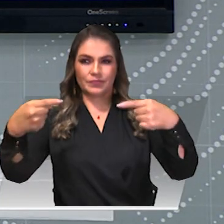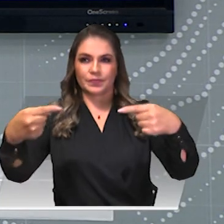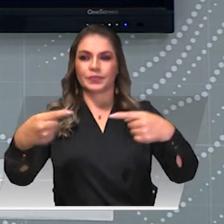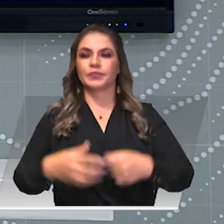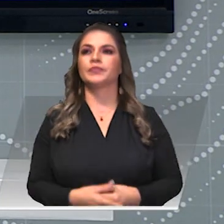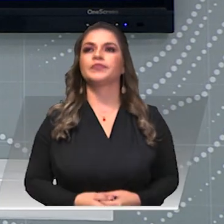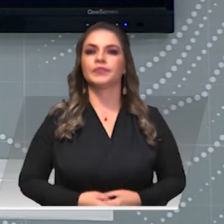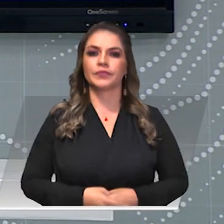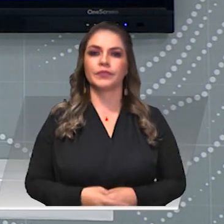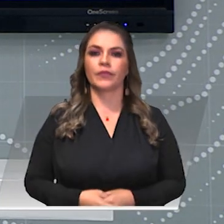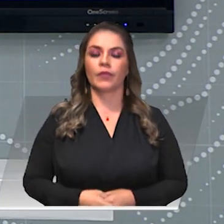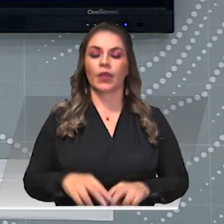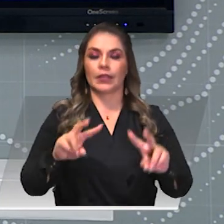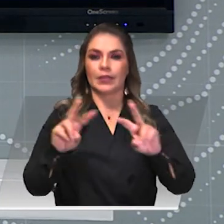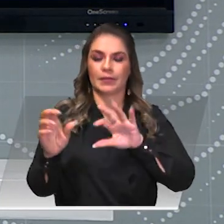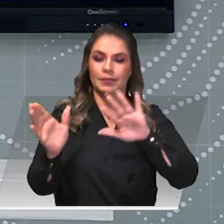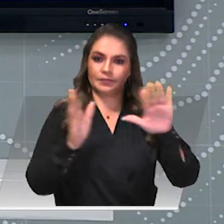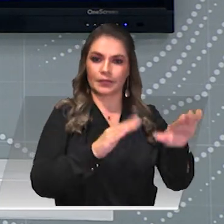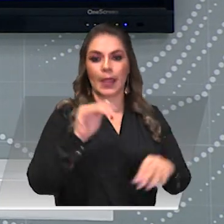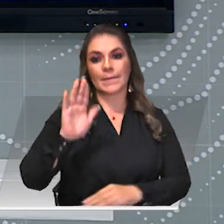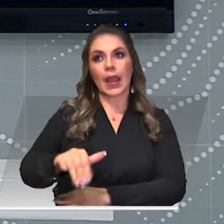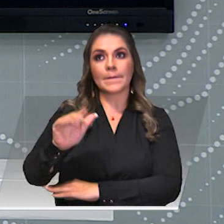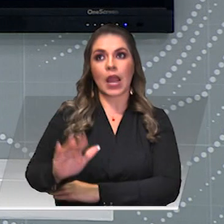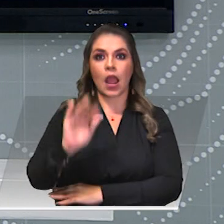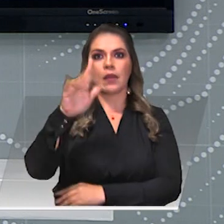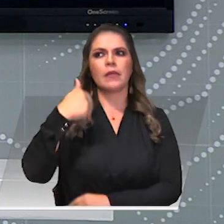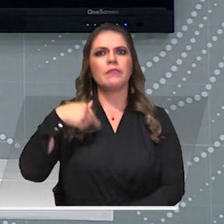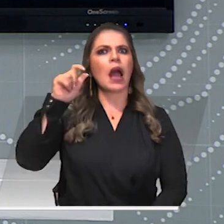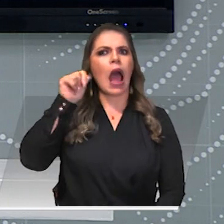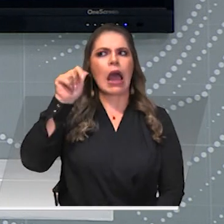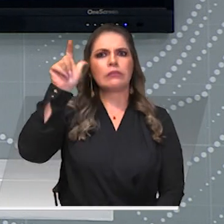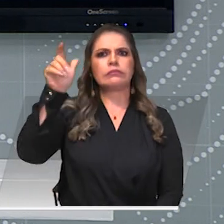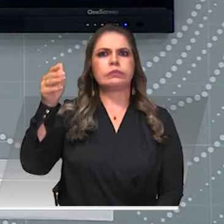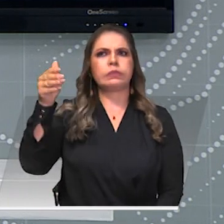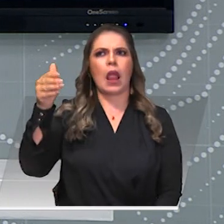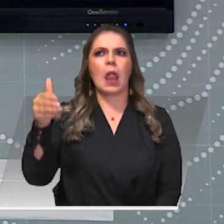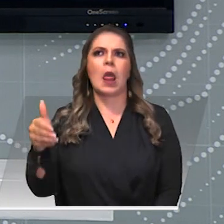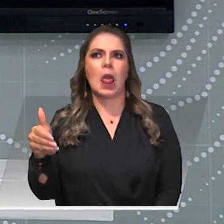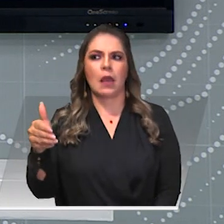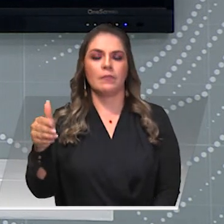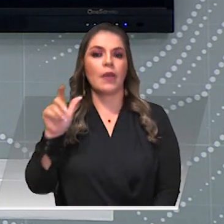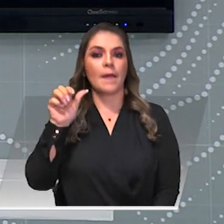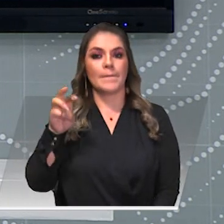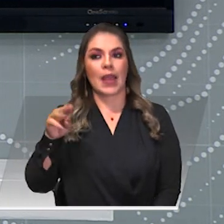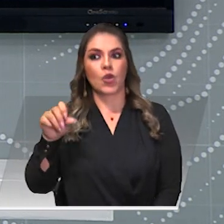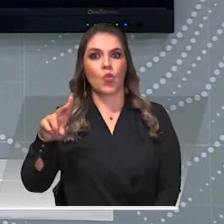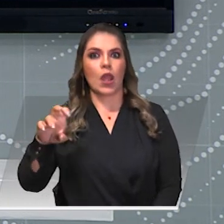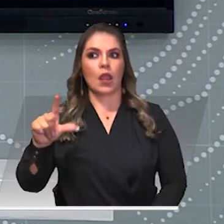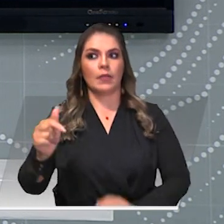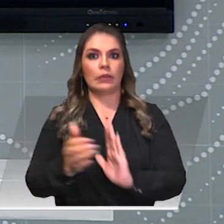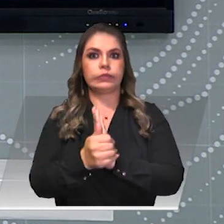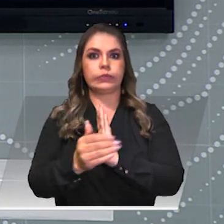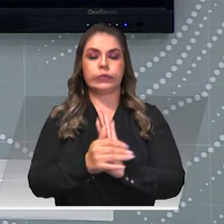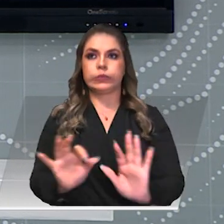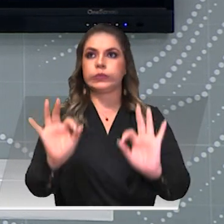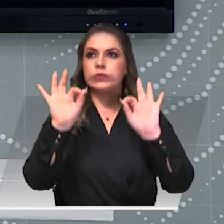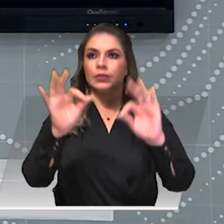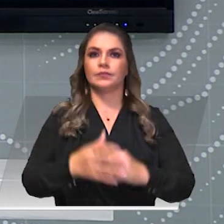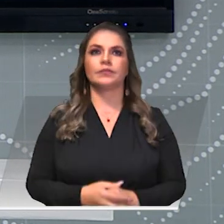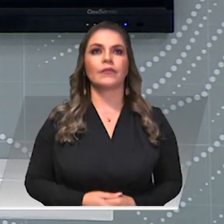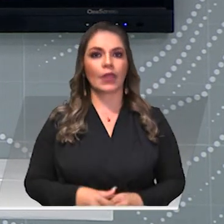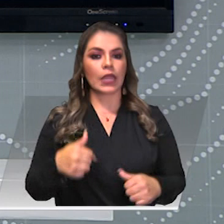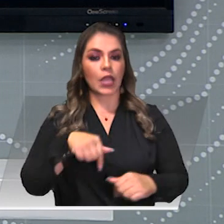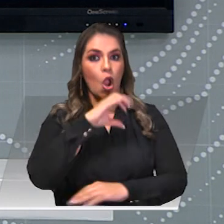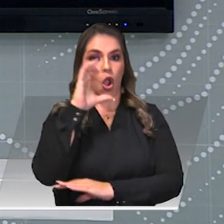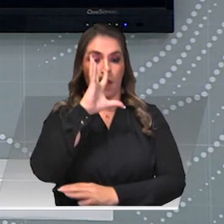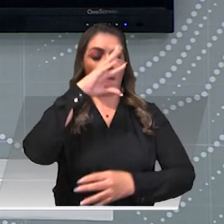Hablamos ahora de baloncesto. Es pequeña en estatura, pero gigante en talento y actitud. Hablamos de Manuela Ríos, la armadora de Selección Colombia, que ha triunfado en